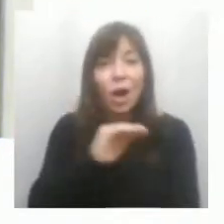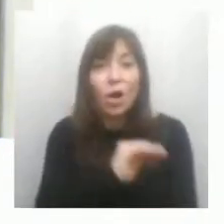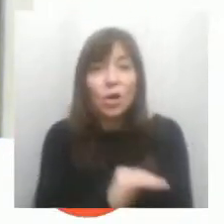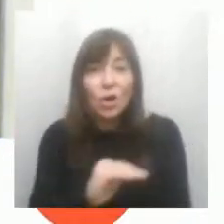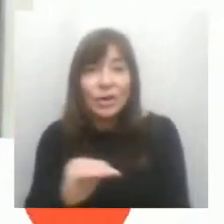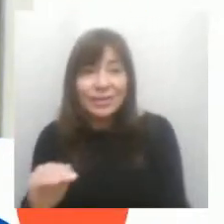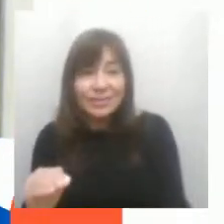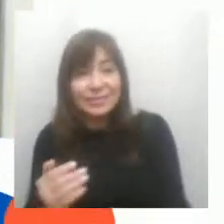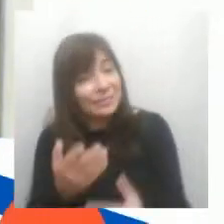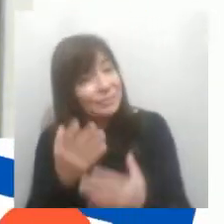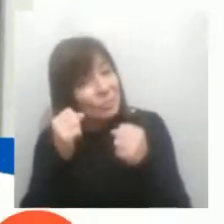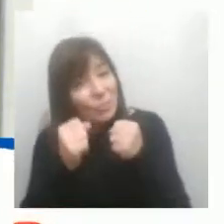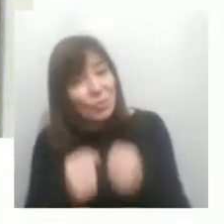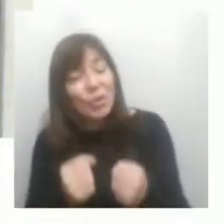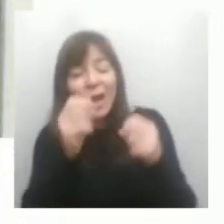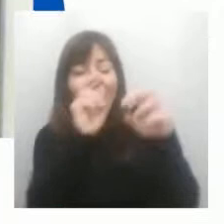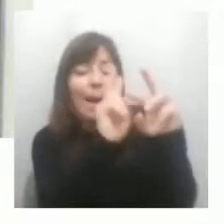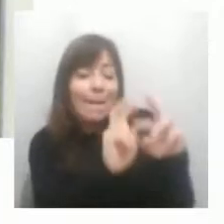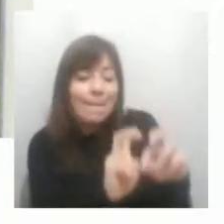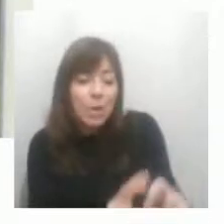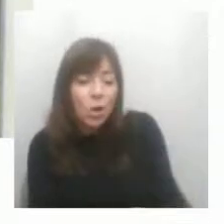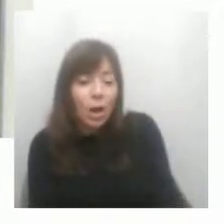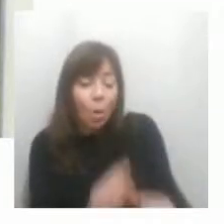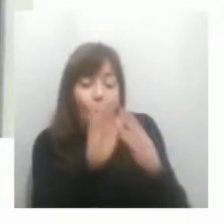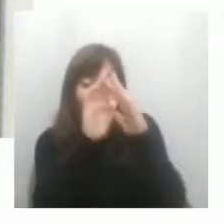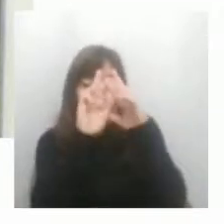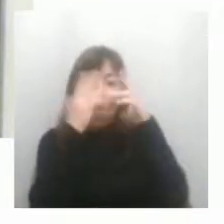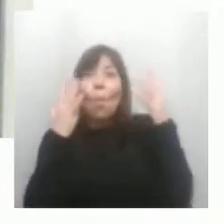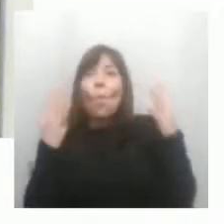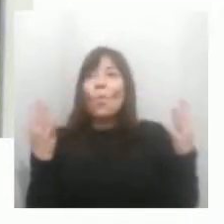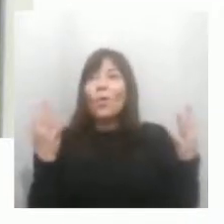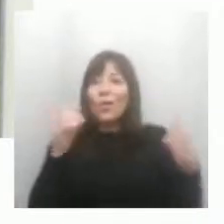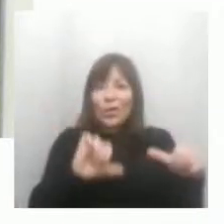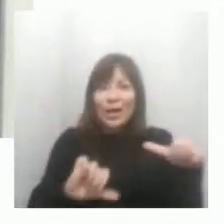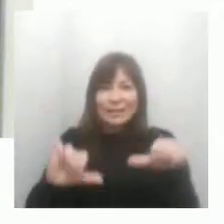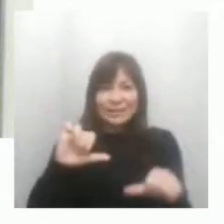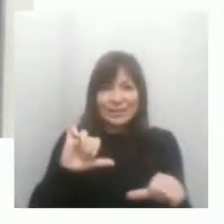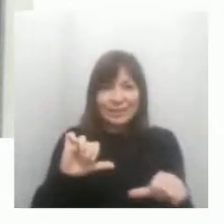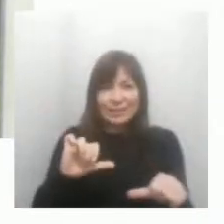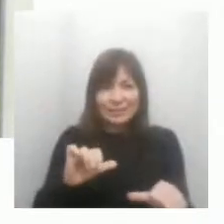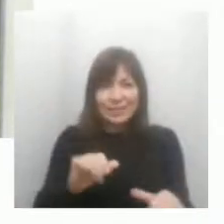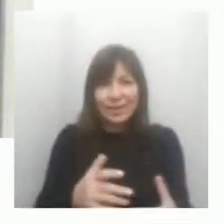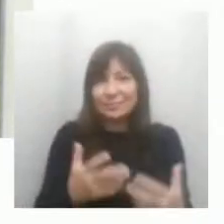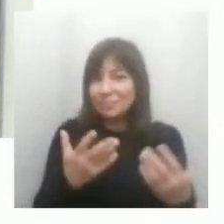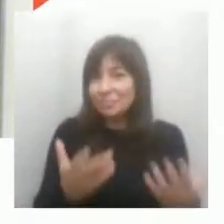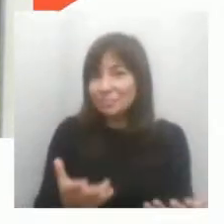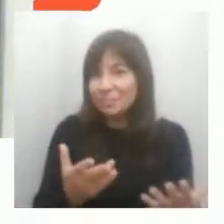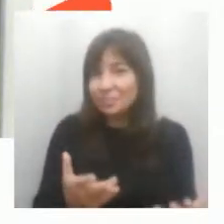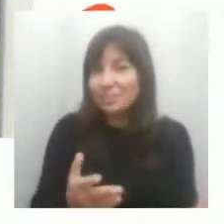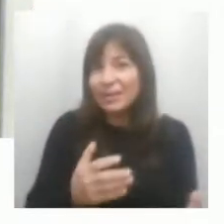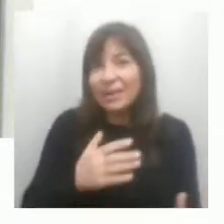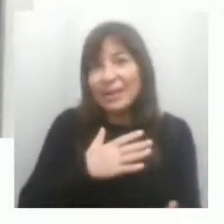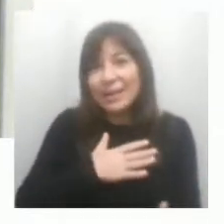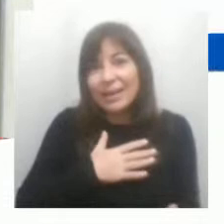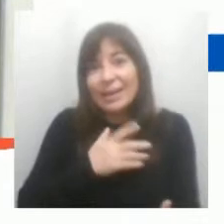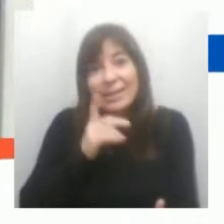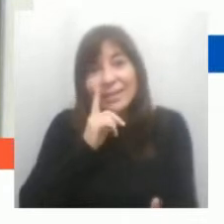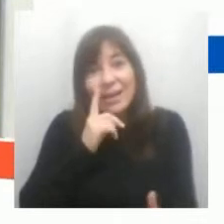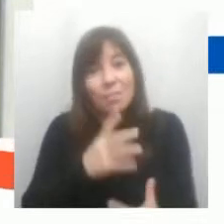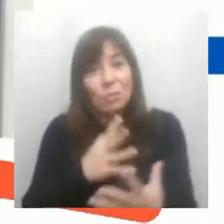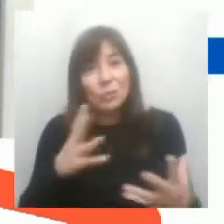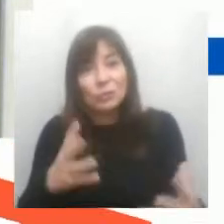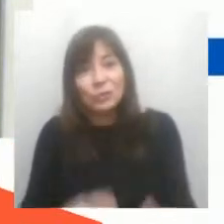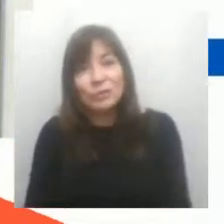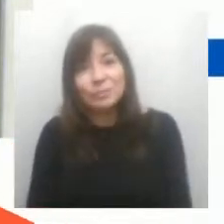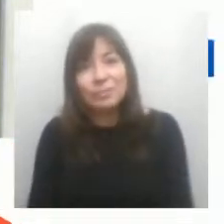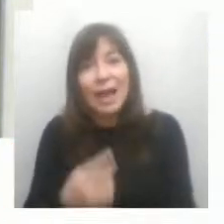puedan explorar y asombrarse con la ciencia. Así que tenemos harto ahí que se viene. Y algo